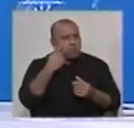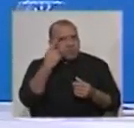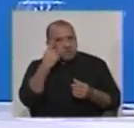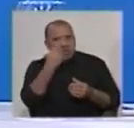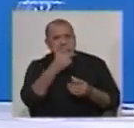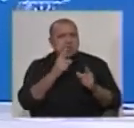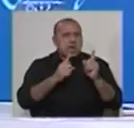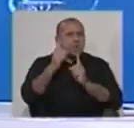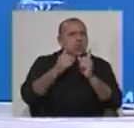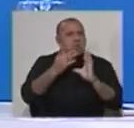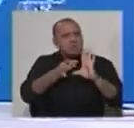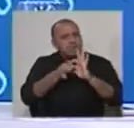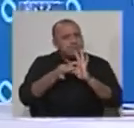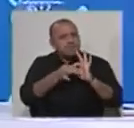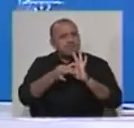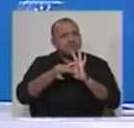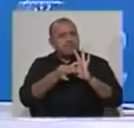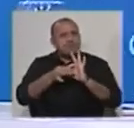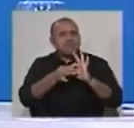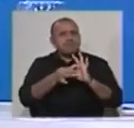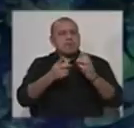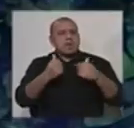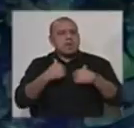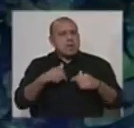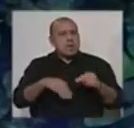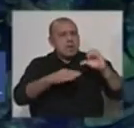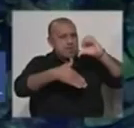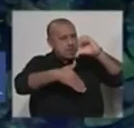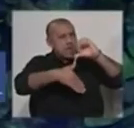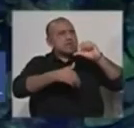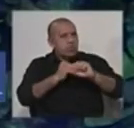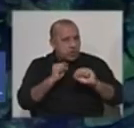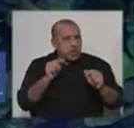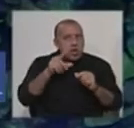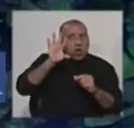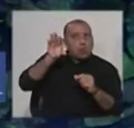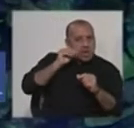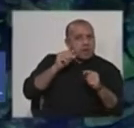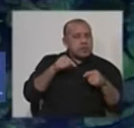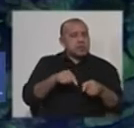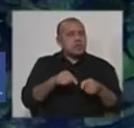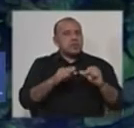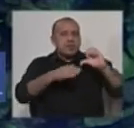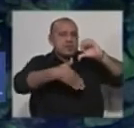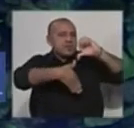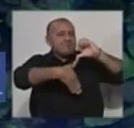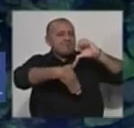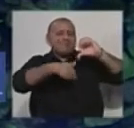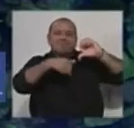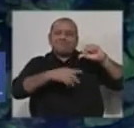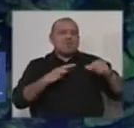surgir movimientos de este estilo en nuestro continente claro lo que pasa que los estados naciones en américa latina son relativamente jóvenes